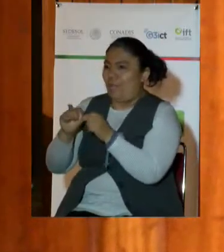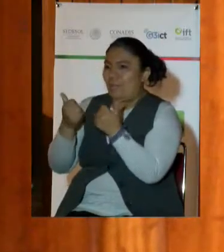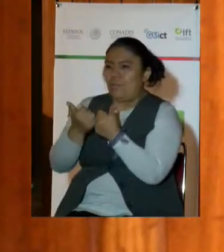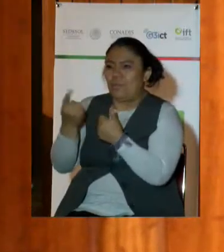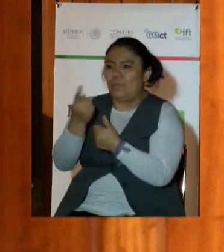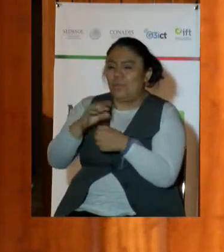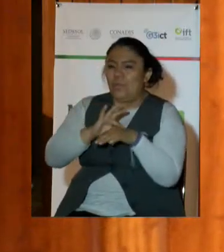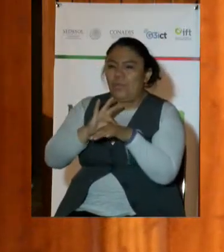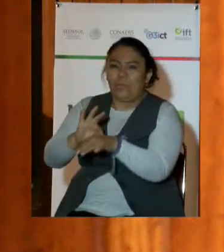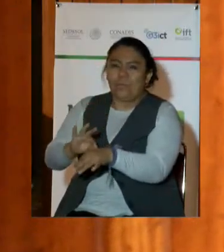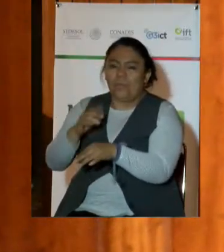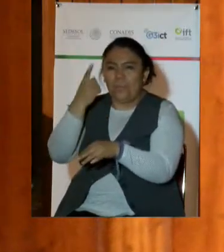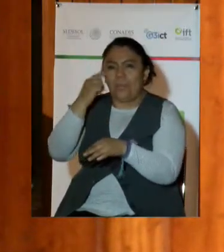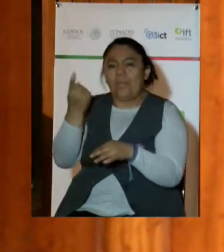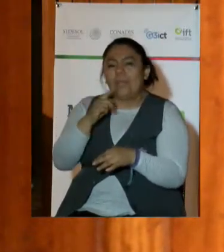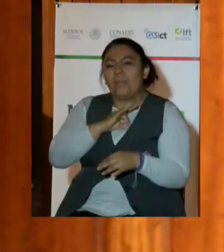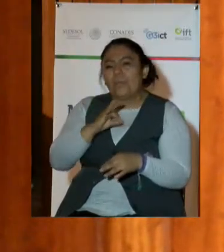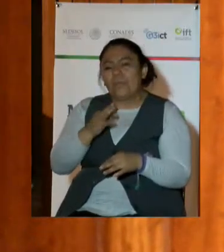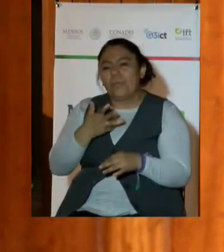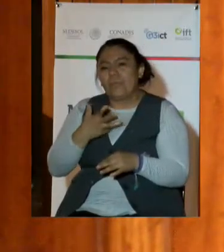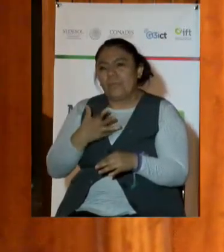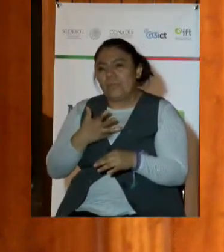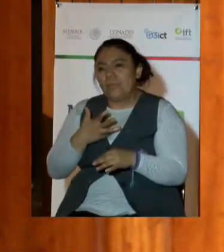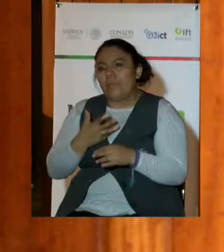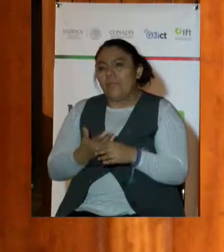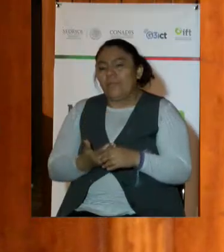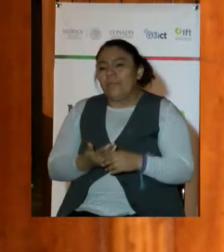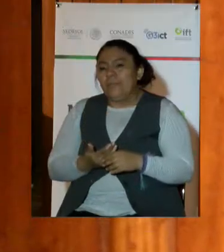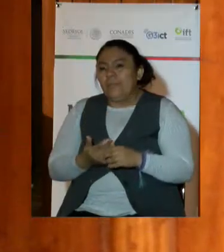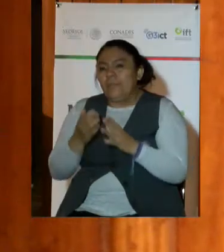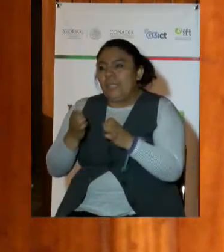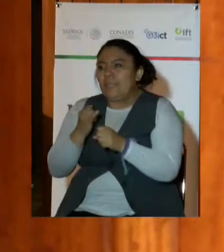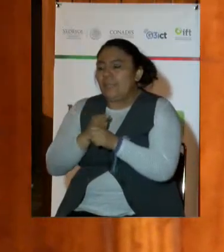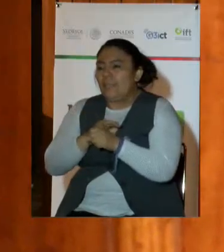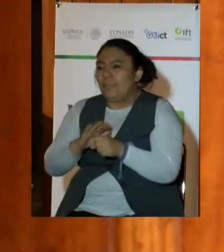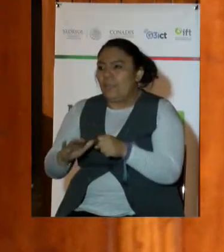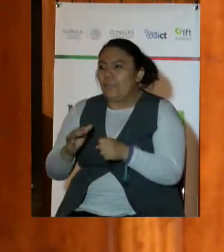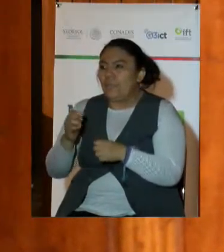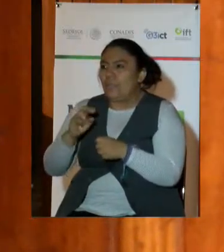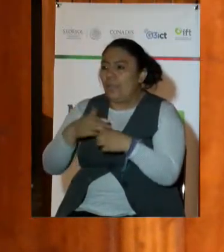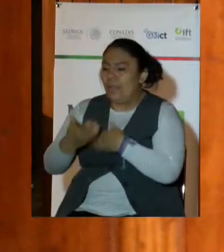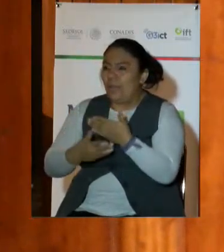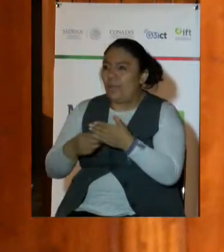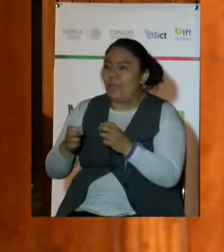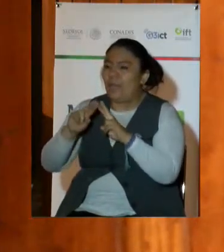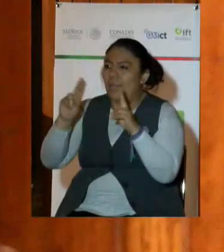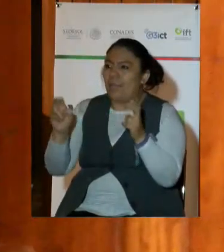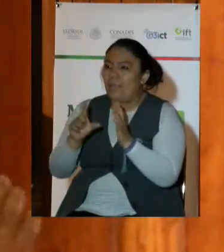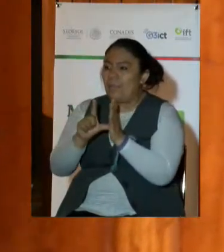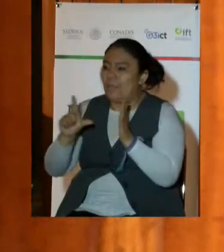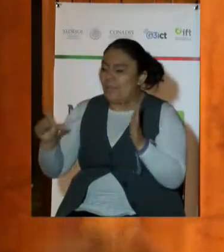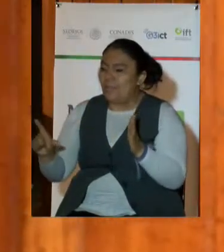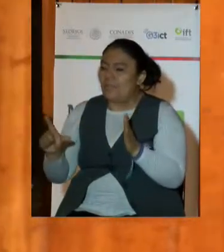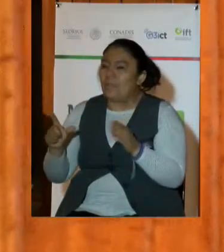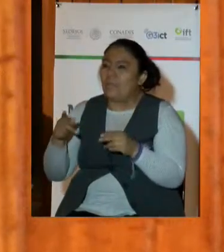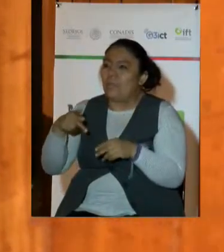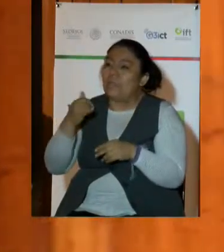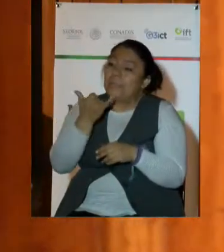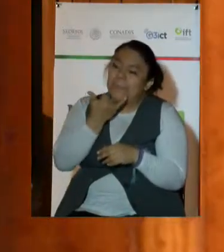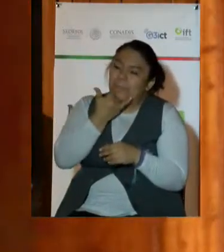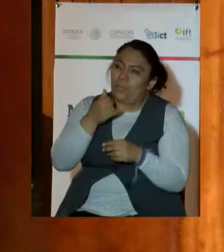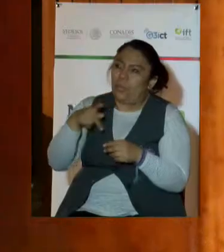personas con discapacidad se les ha ido enrolando de manera gradual. Entonces, claro que lo tomamos como una buena propuesta,